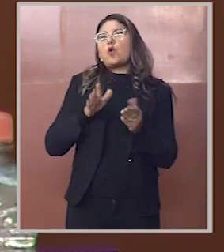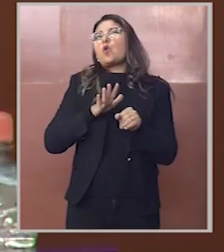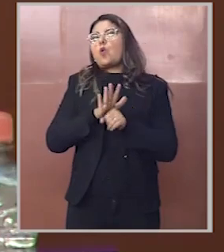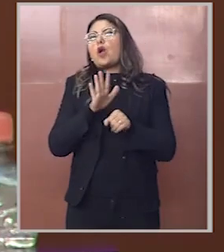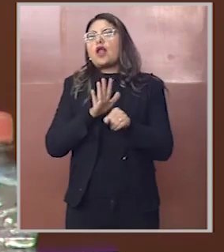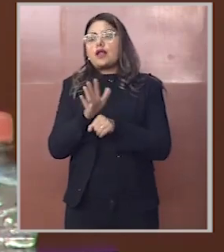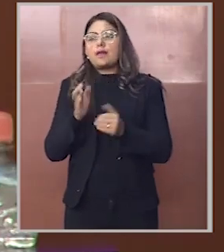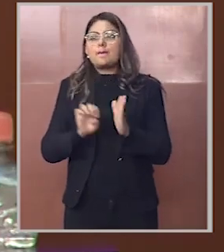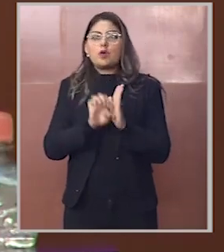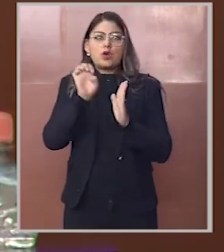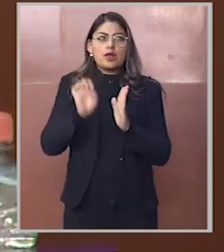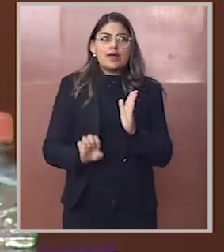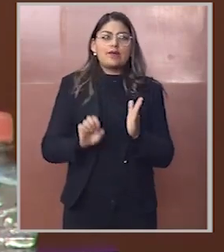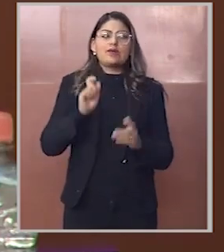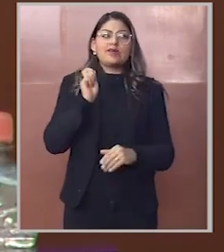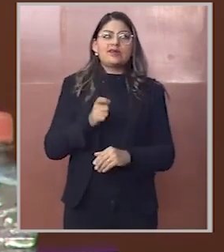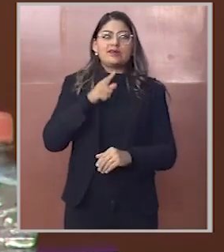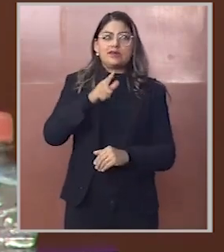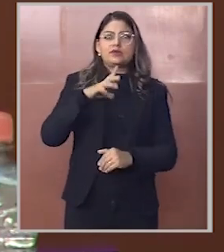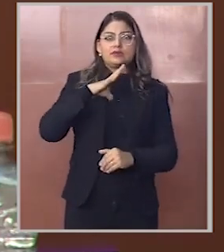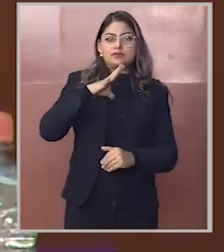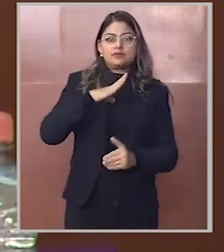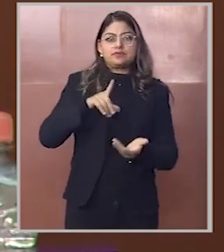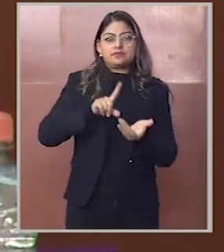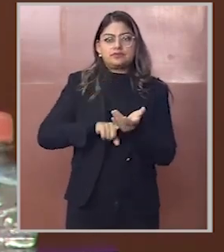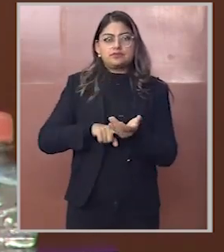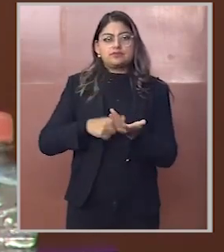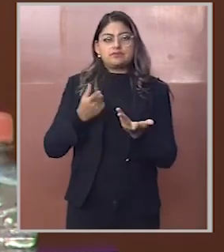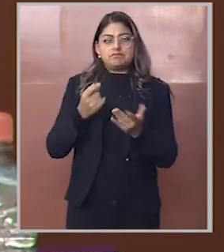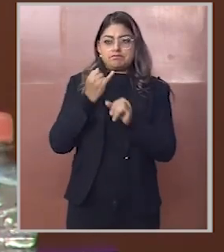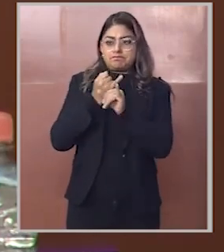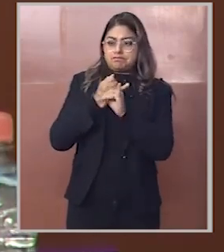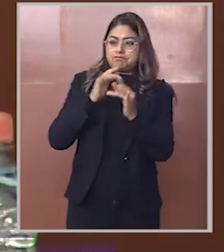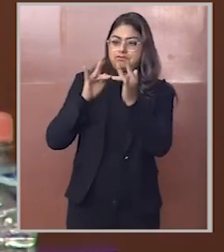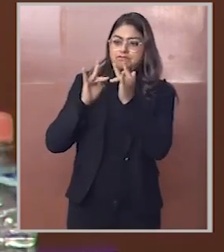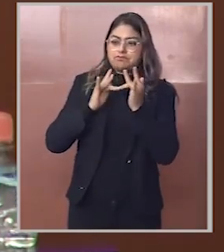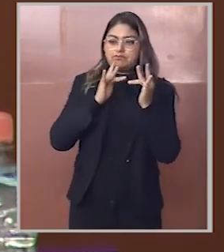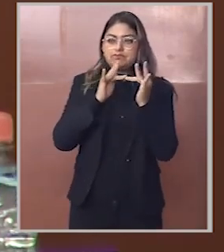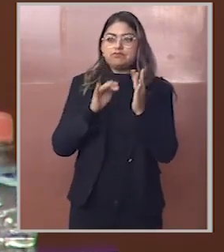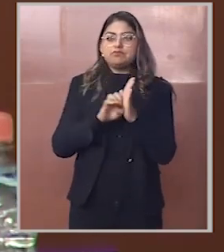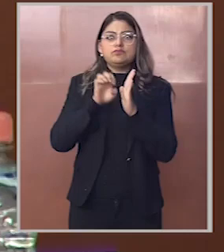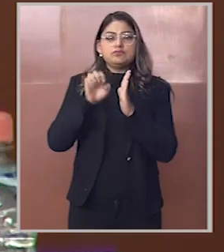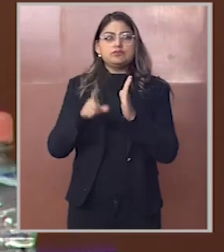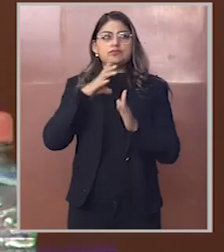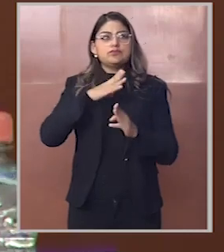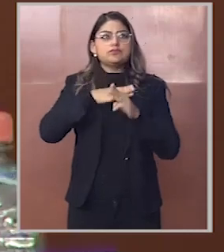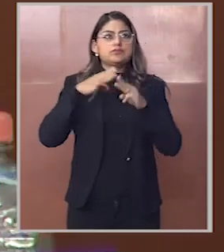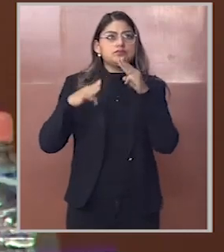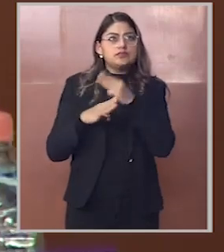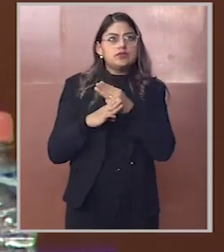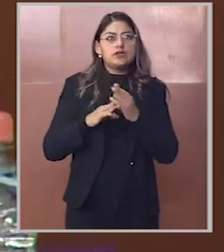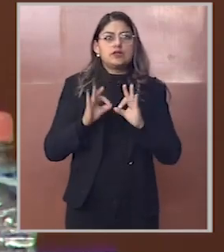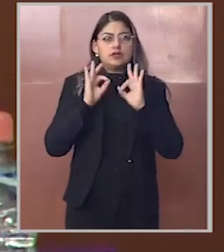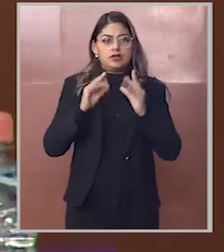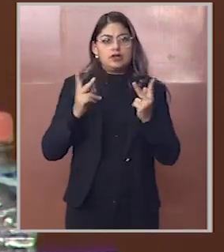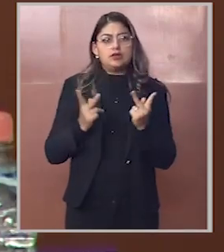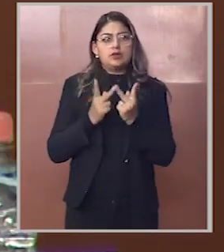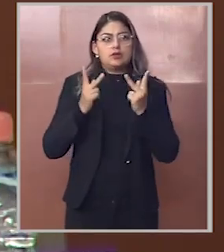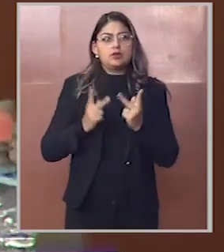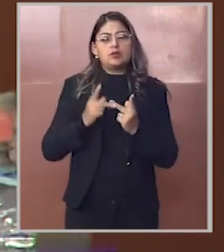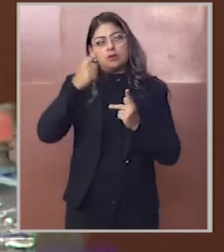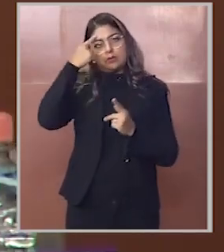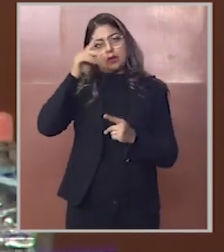de tener eh una conexión a internet no el tener los materiales adecuados para grabar como un dispositivo un